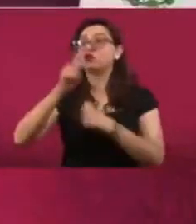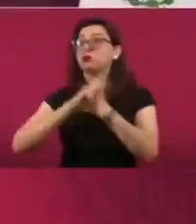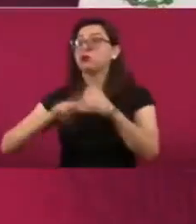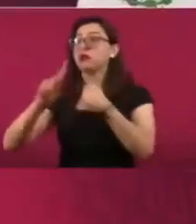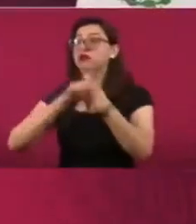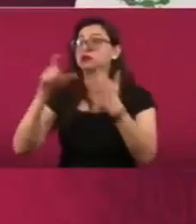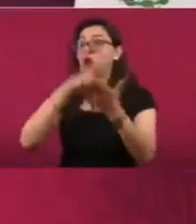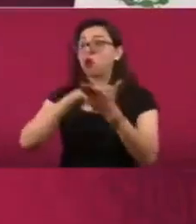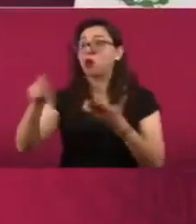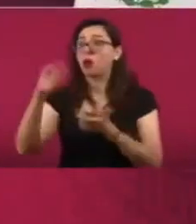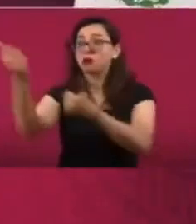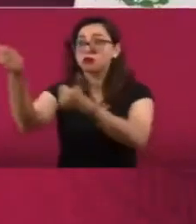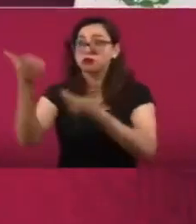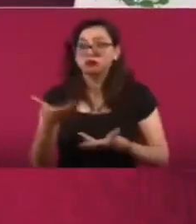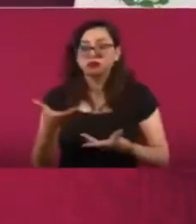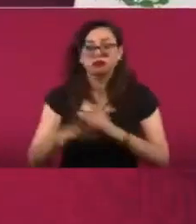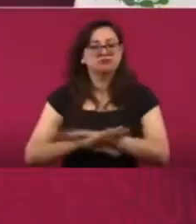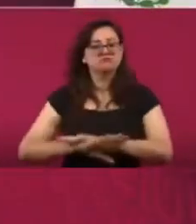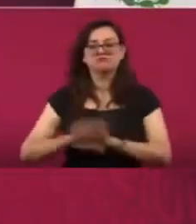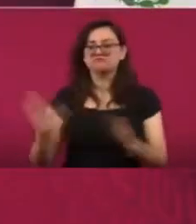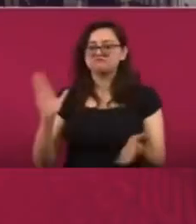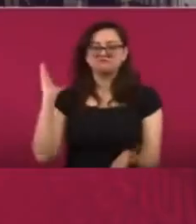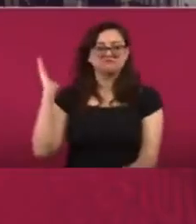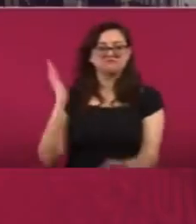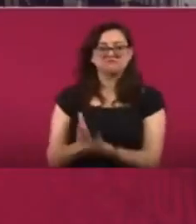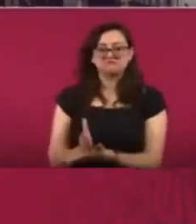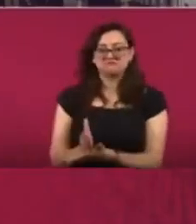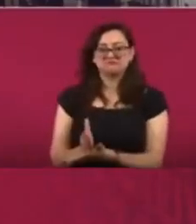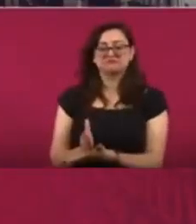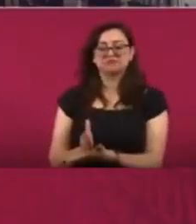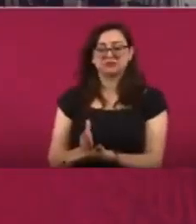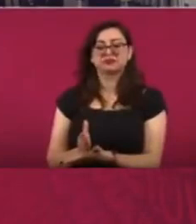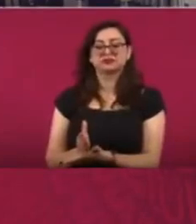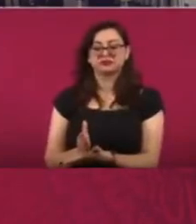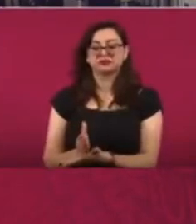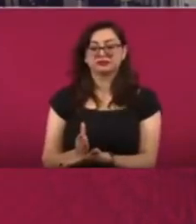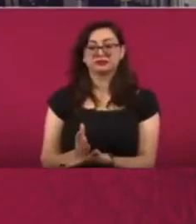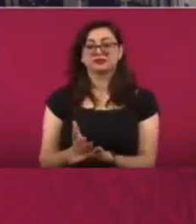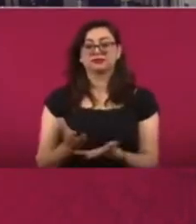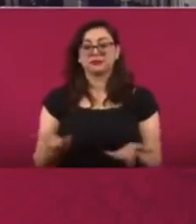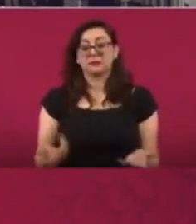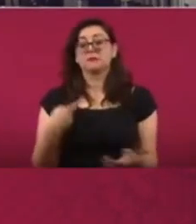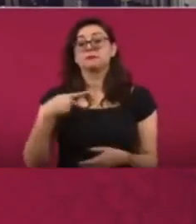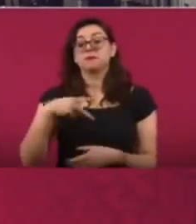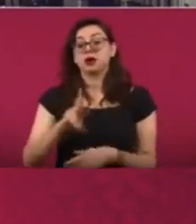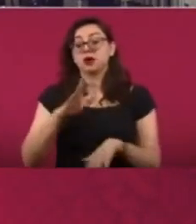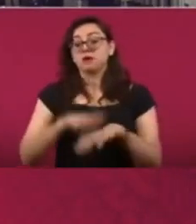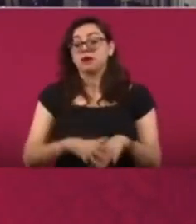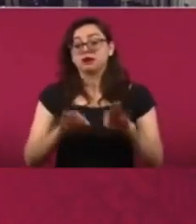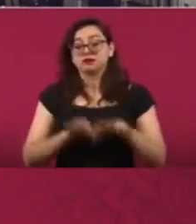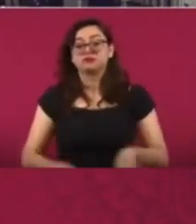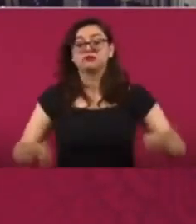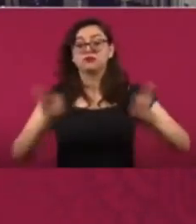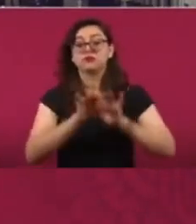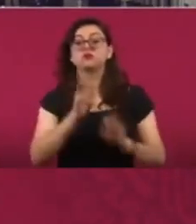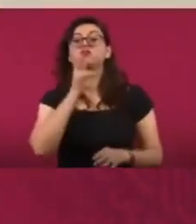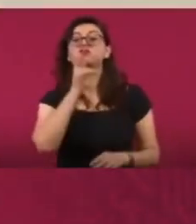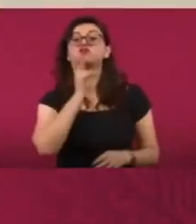Pero además vamos a dejar hacia adelante una muy buena reserva de